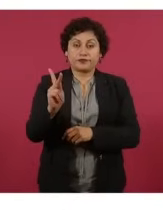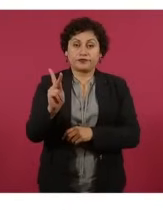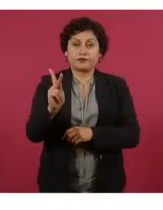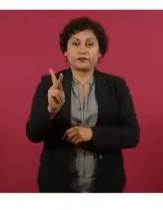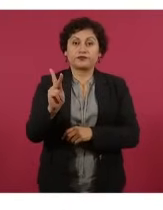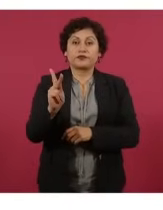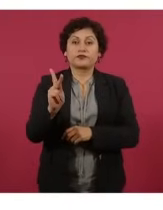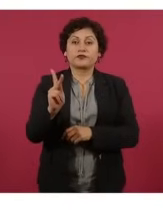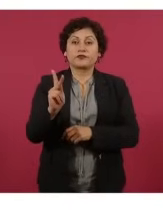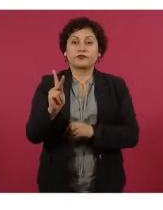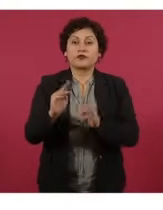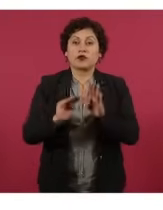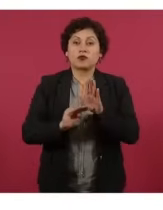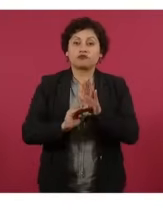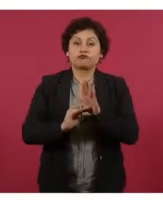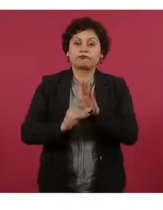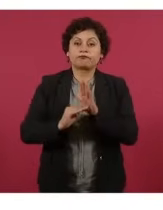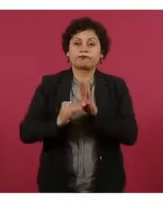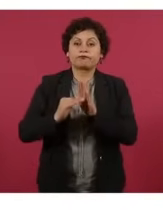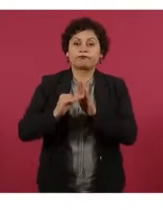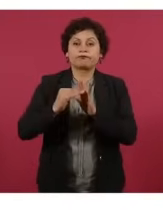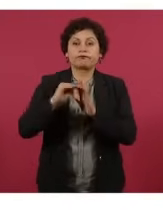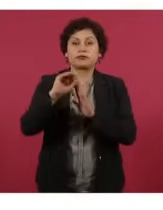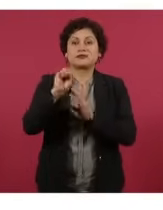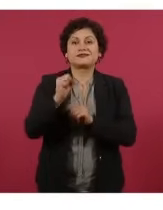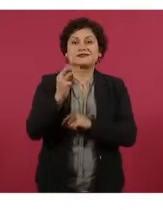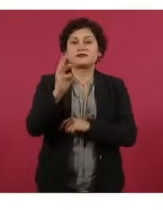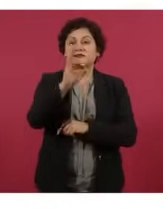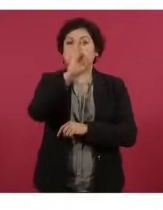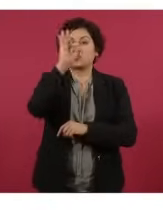Crece 66% la brecha